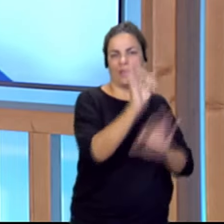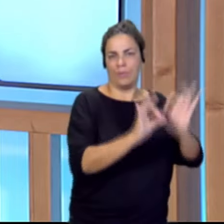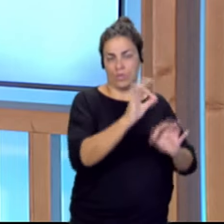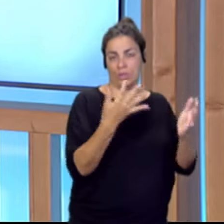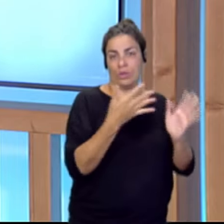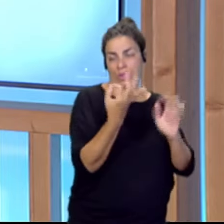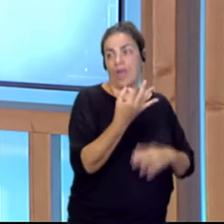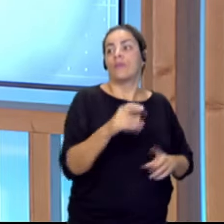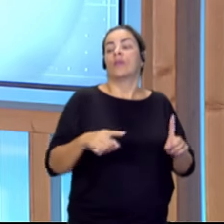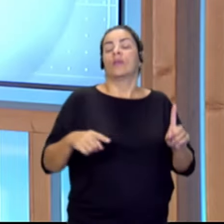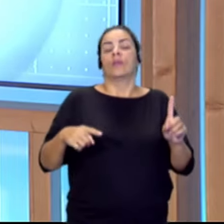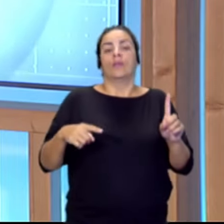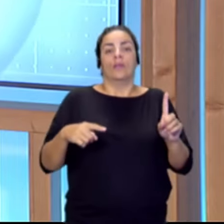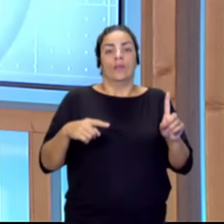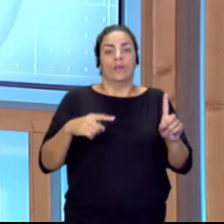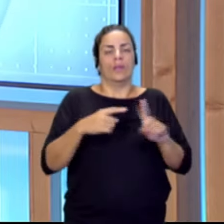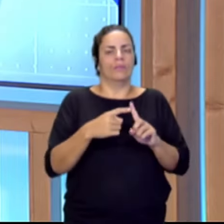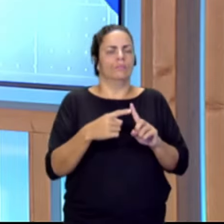práctica que va creciendo.